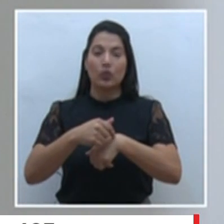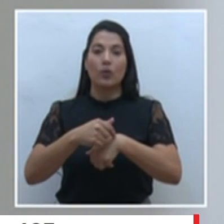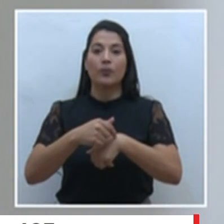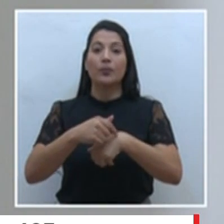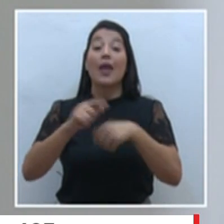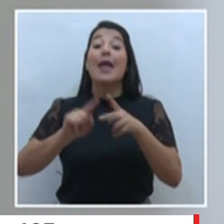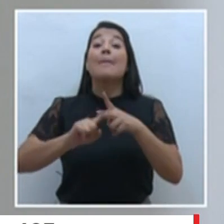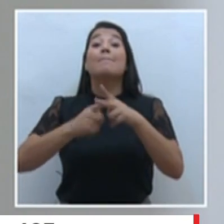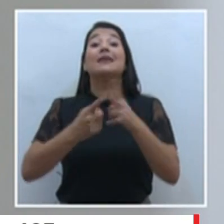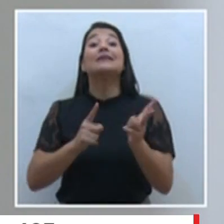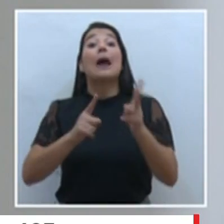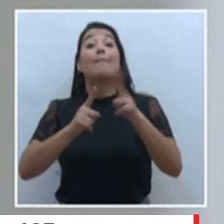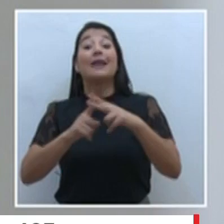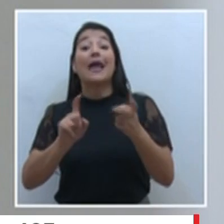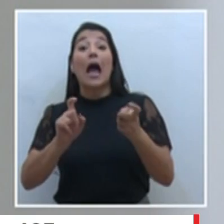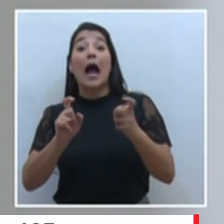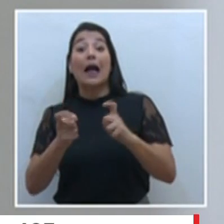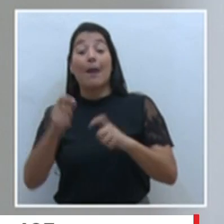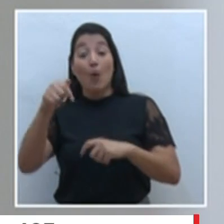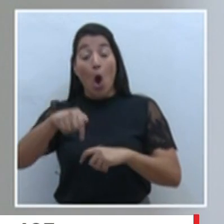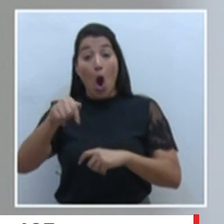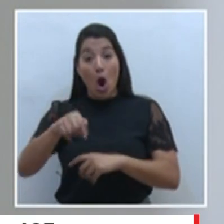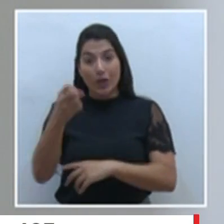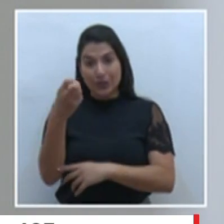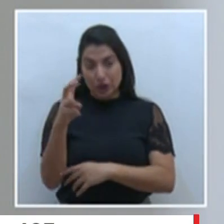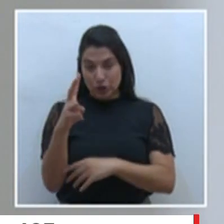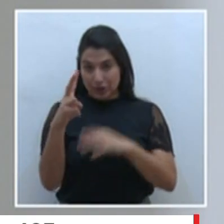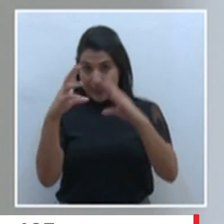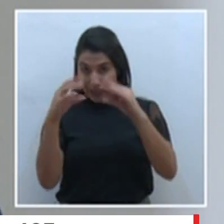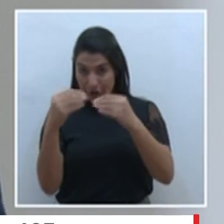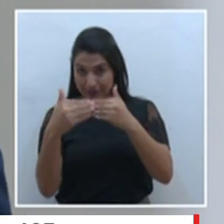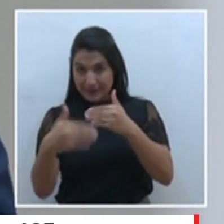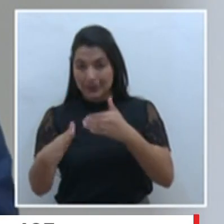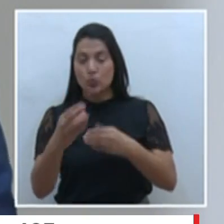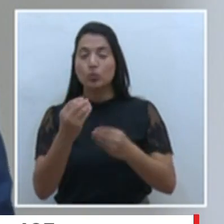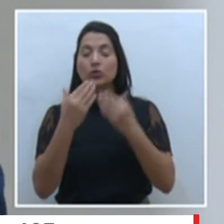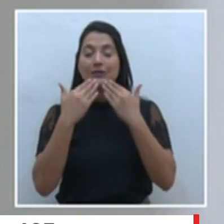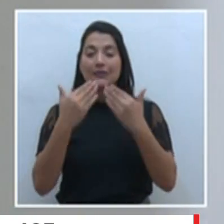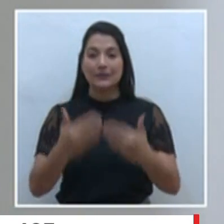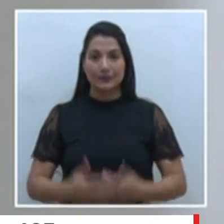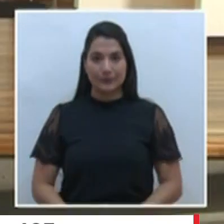tendrían sus medidas a partir de la medianoche de hoy. Muchísimas gracias.